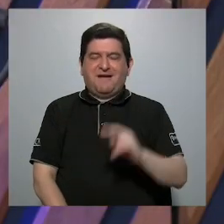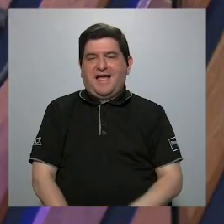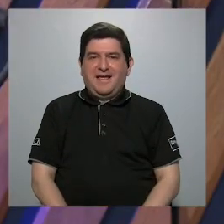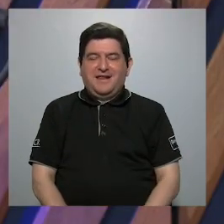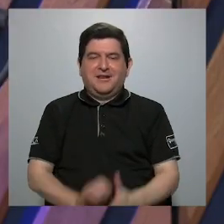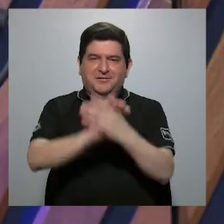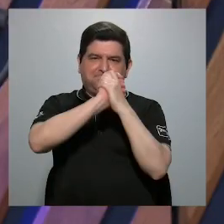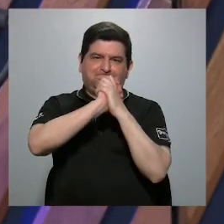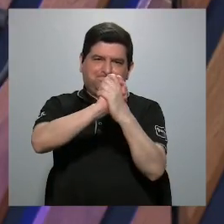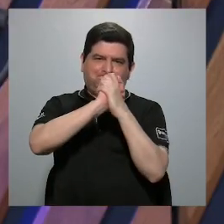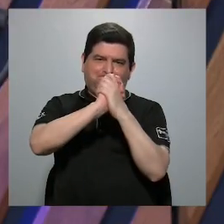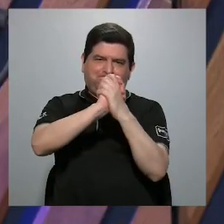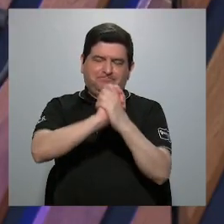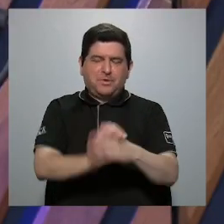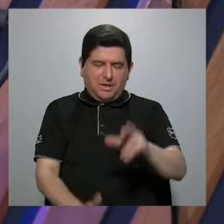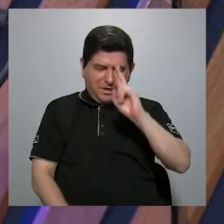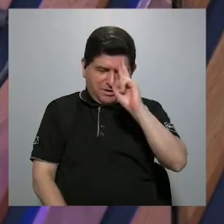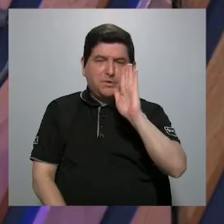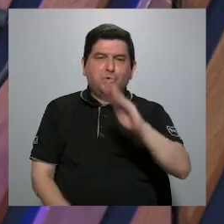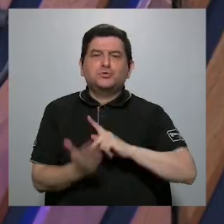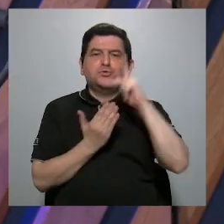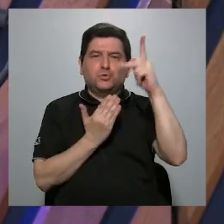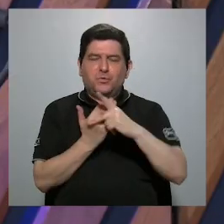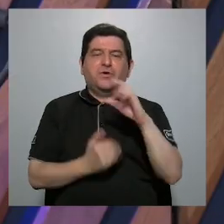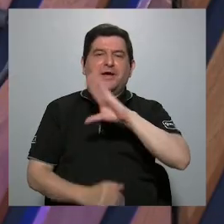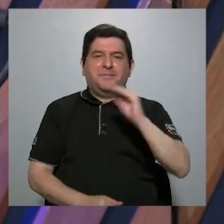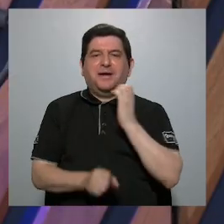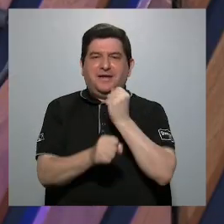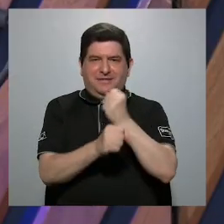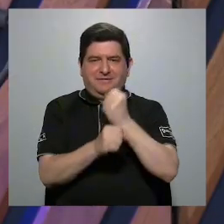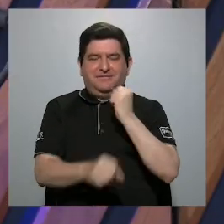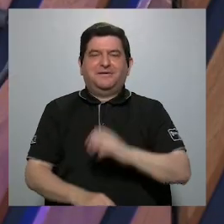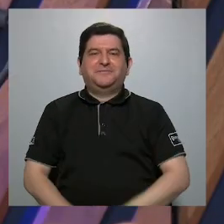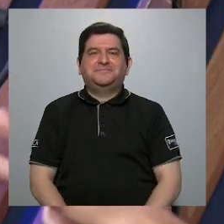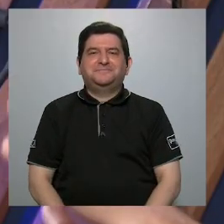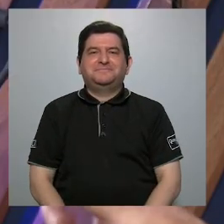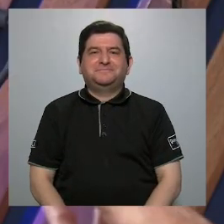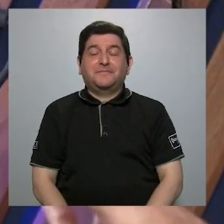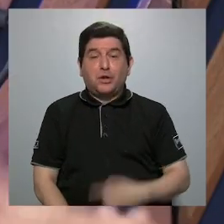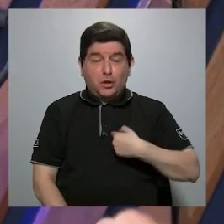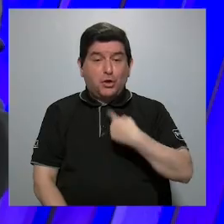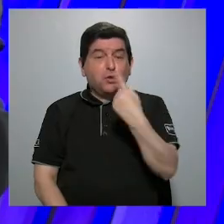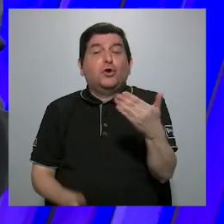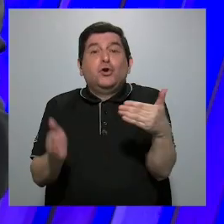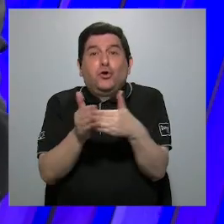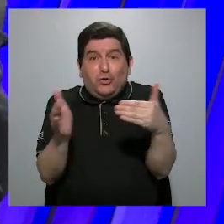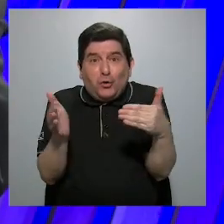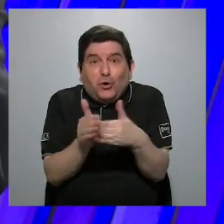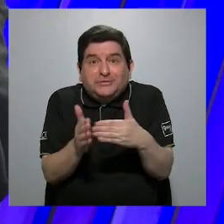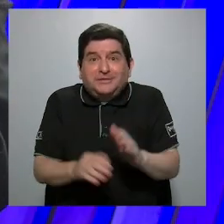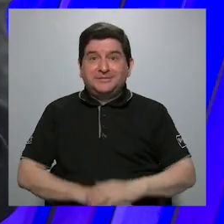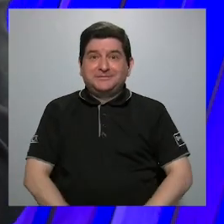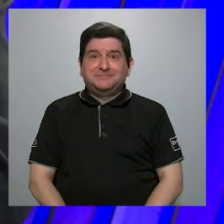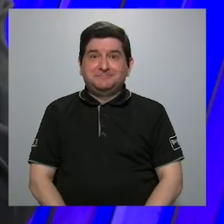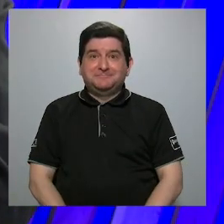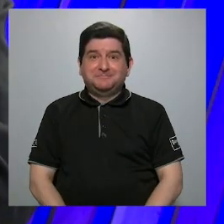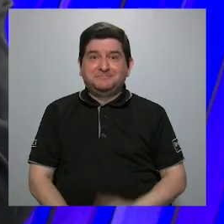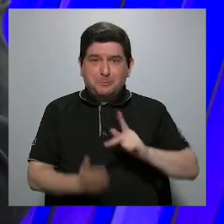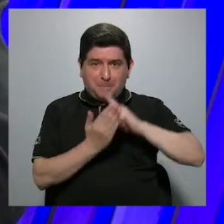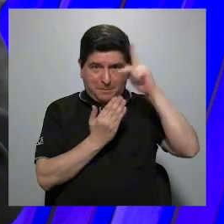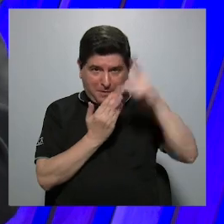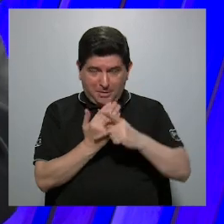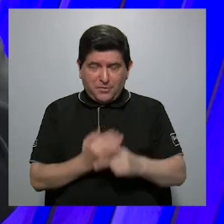Rafael, felicitaciones y admiración por su programa y su trabajo. Y lo digo otra vez más,